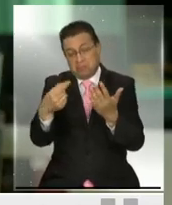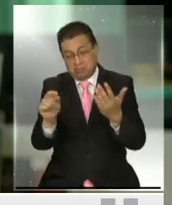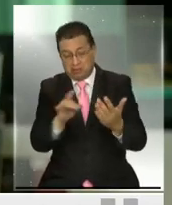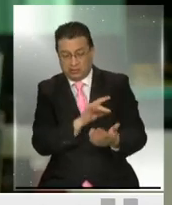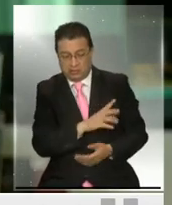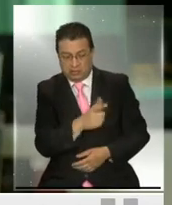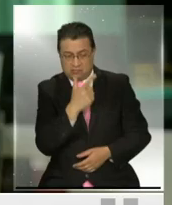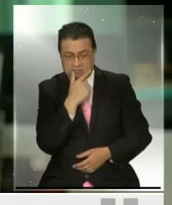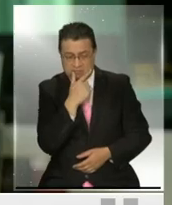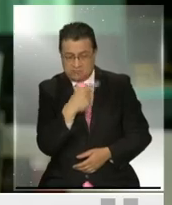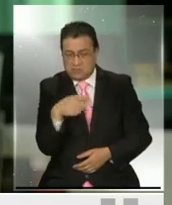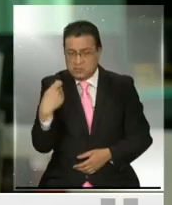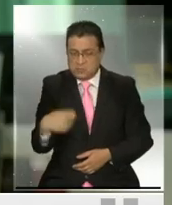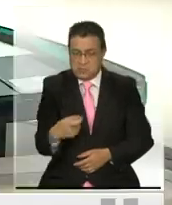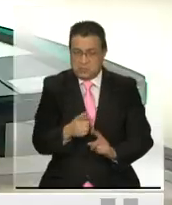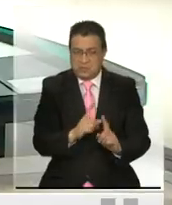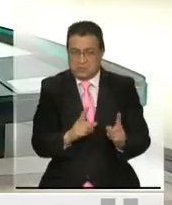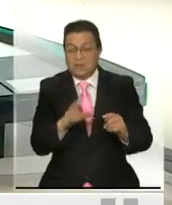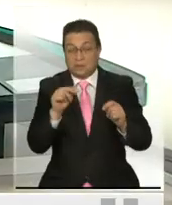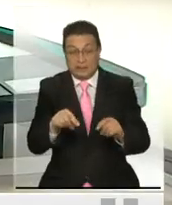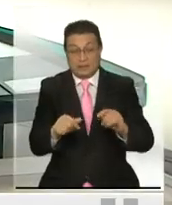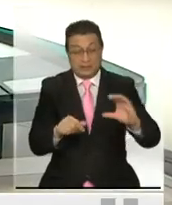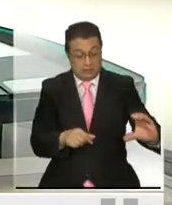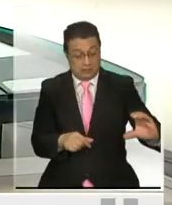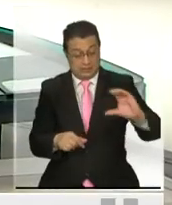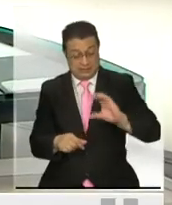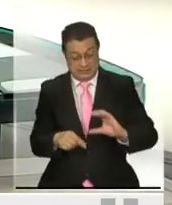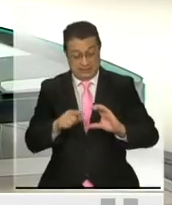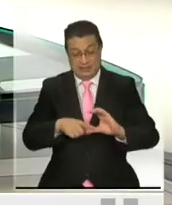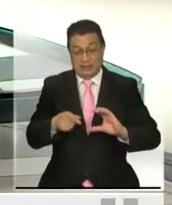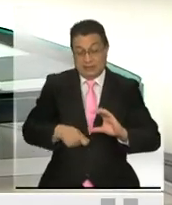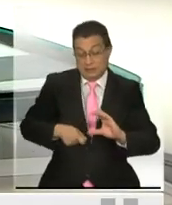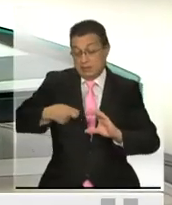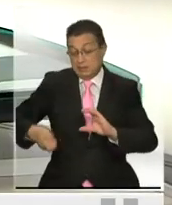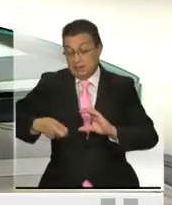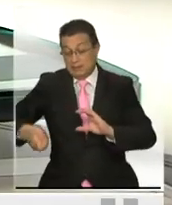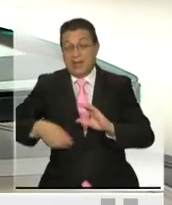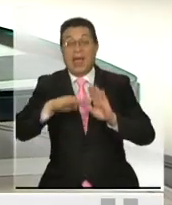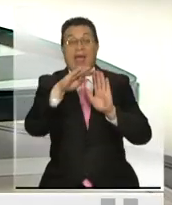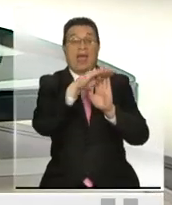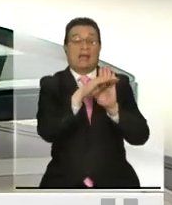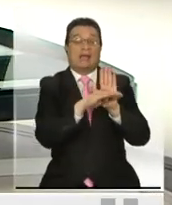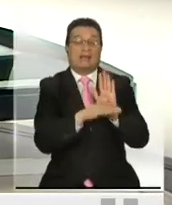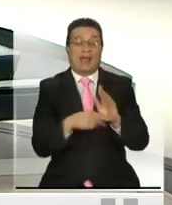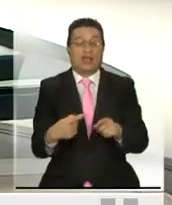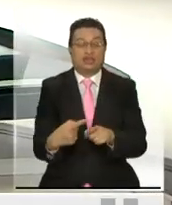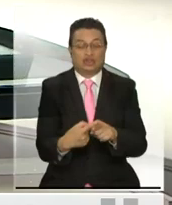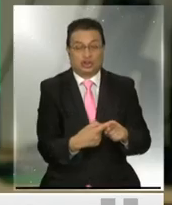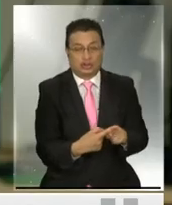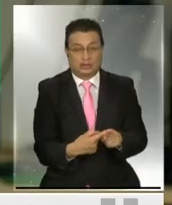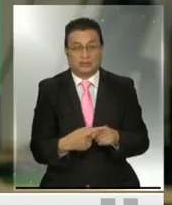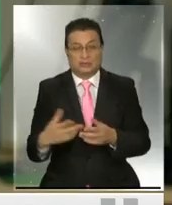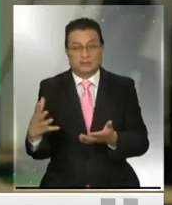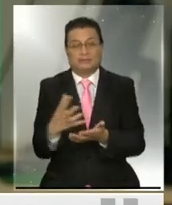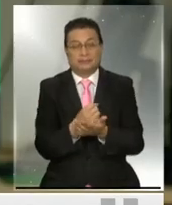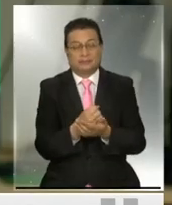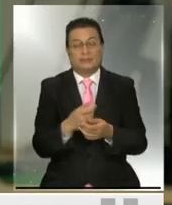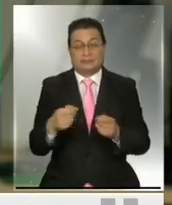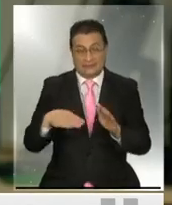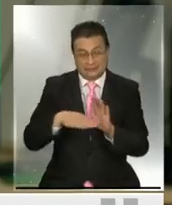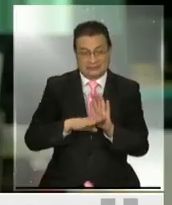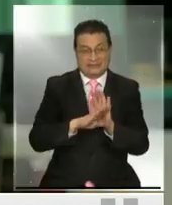riesgo de chilo cosas por el estilo actualmente con ese dinero invertir de alguna manera en esta agenda social que es lineal aquello de recuperar de alguna manera el camino al crecimiento